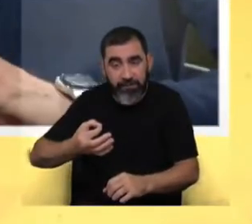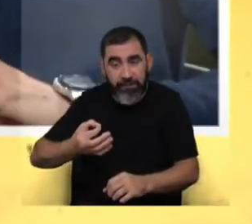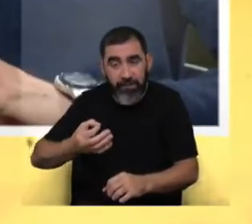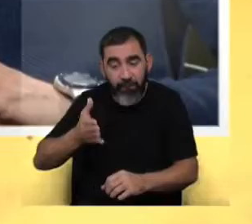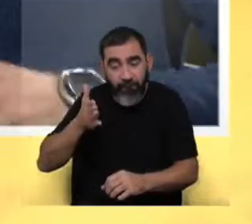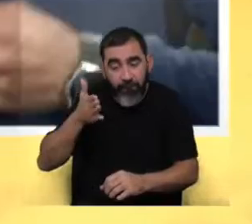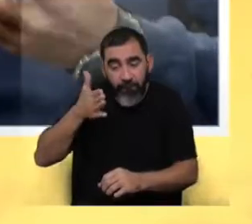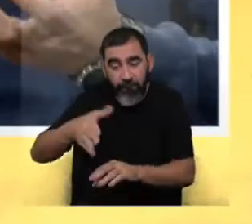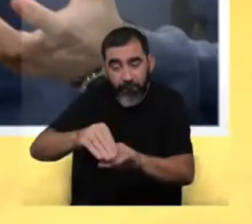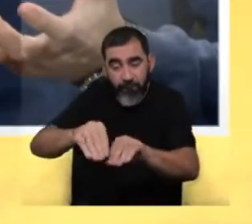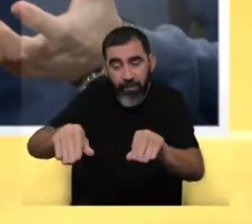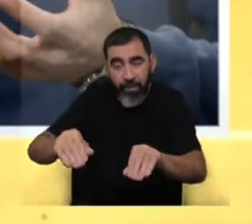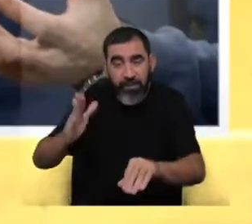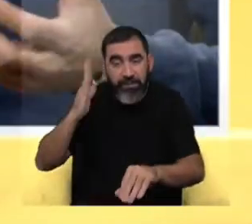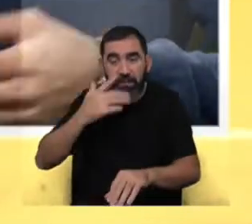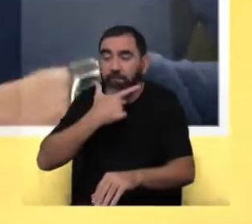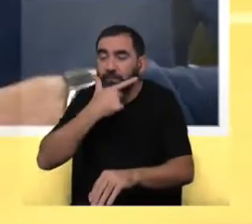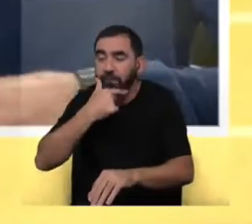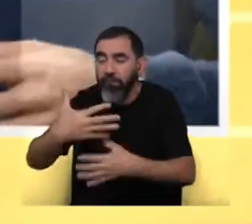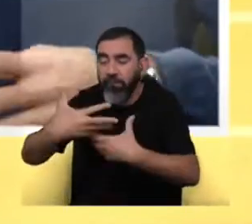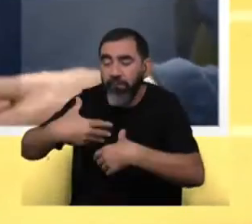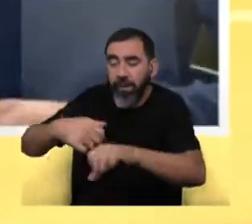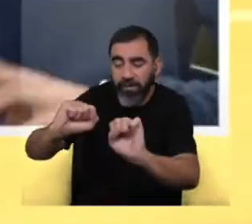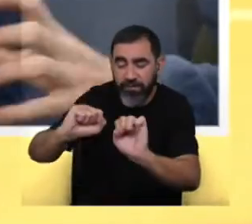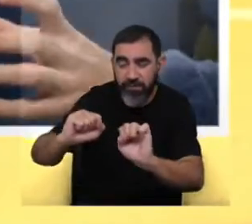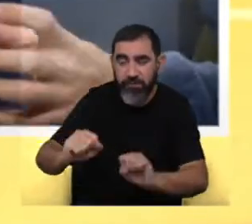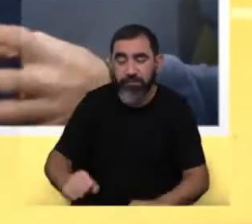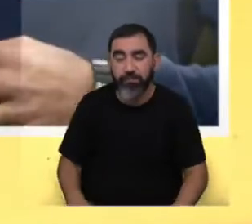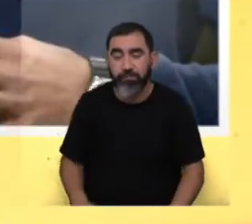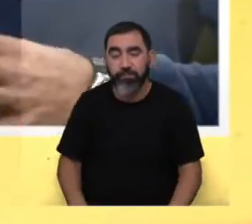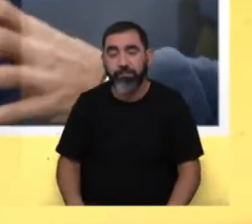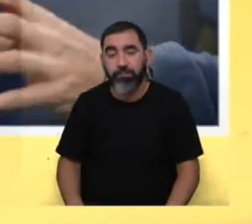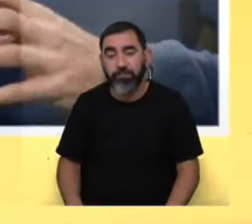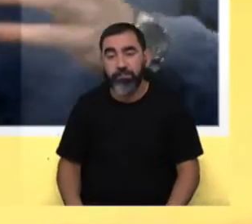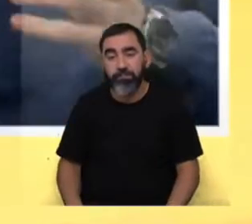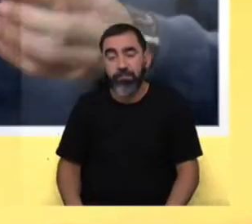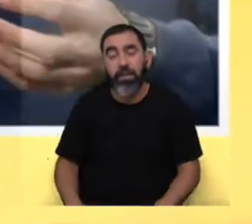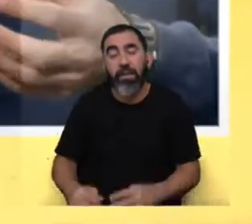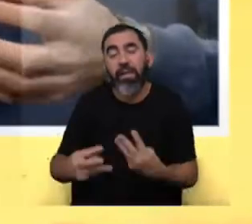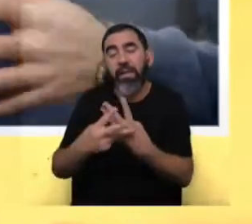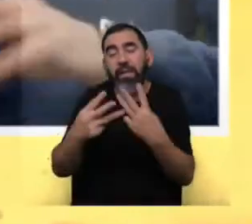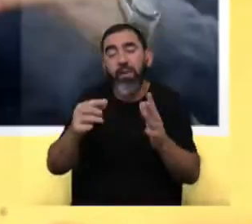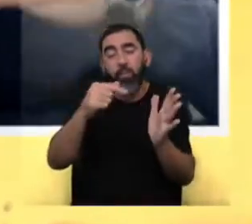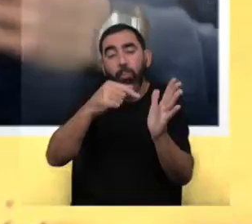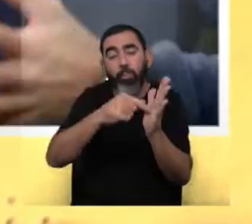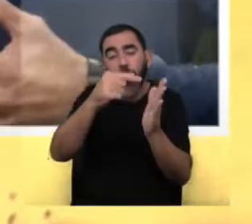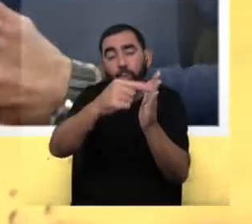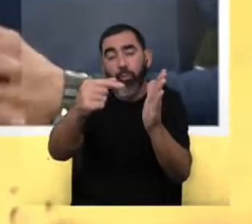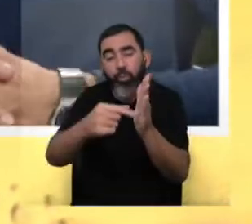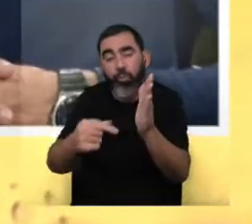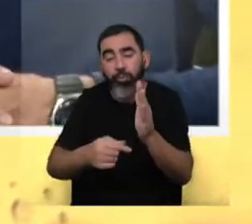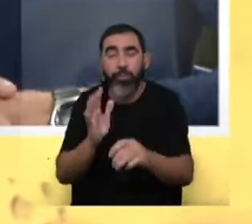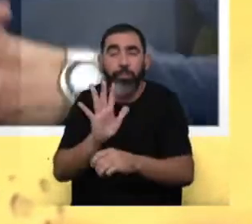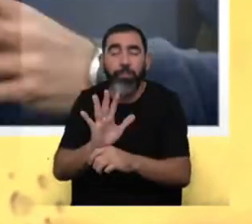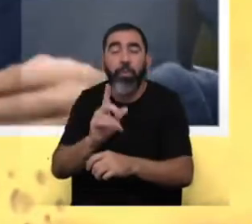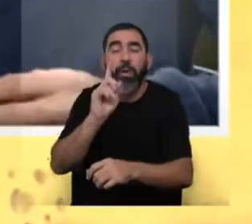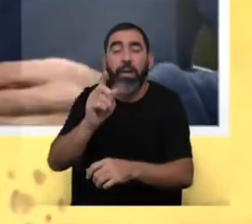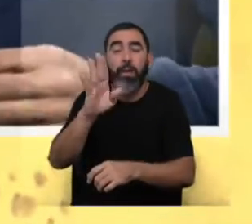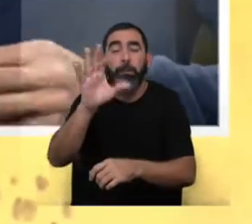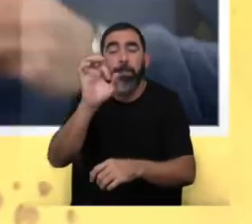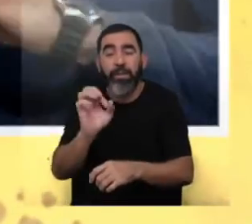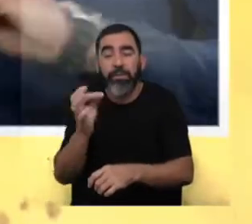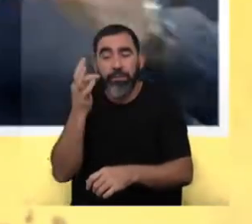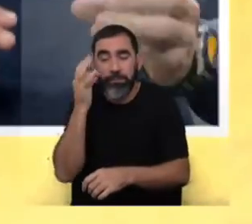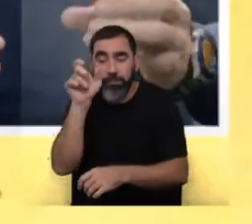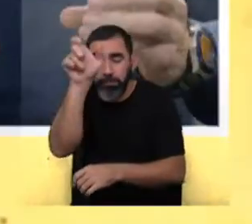vayamos al terreno, poder ubicarlo fácilmente. Entonces, generalmente lo que hacemos es marcar puntos. Un punto GPS, por ejemplo, de un